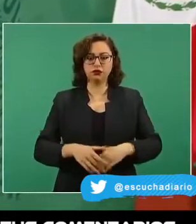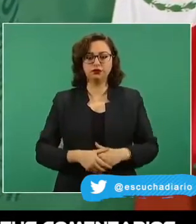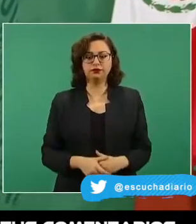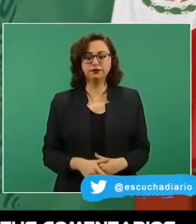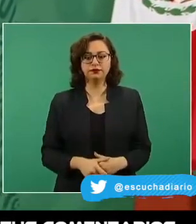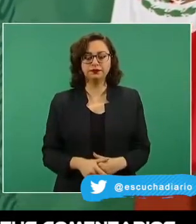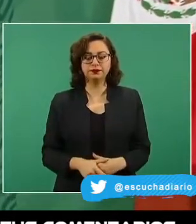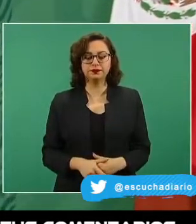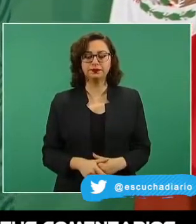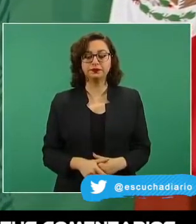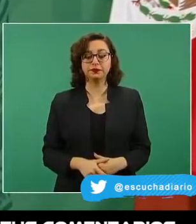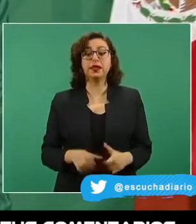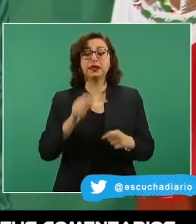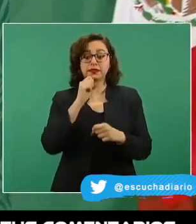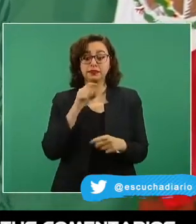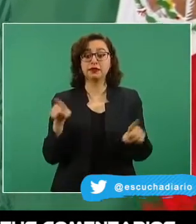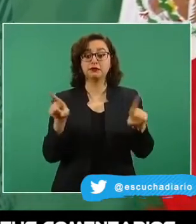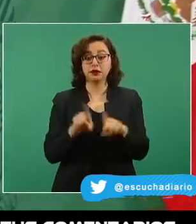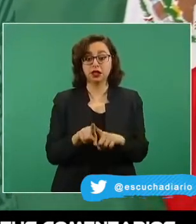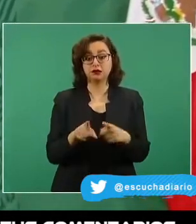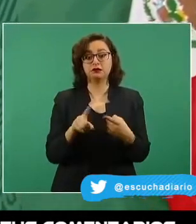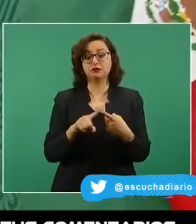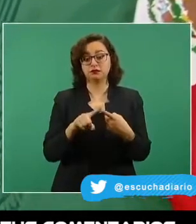de lo que en realidad ocurre.